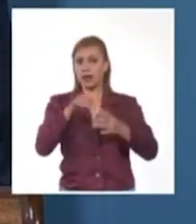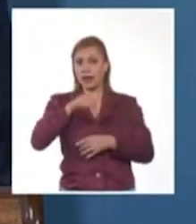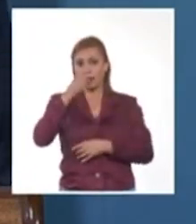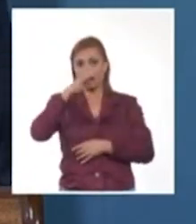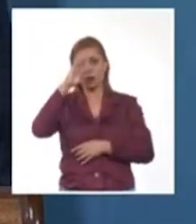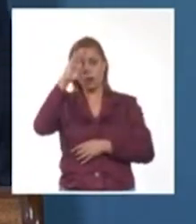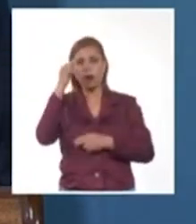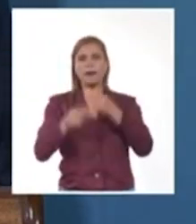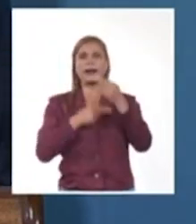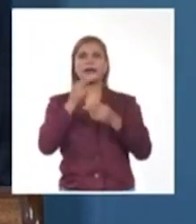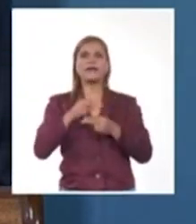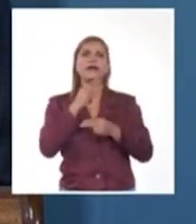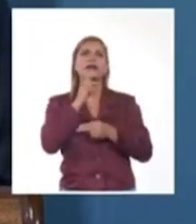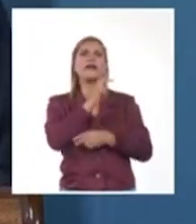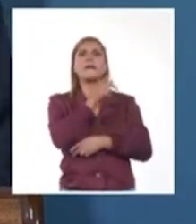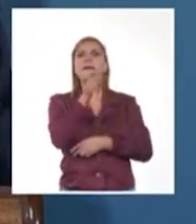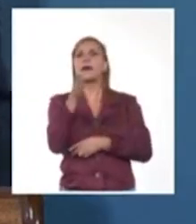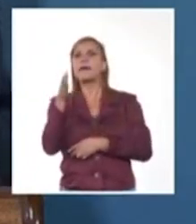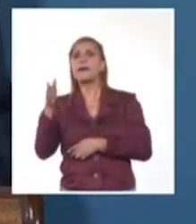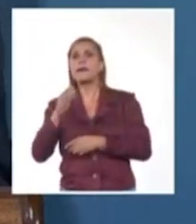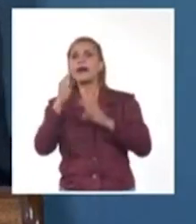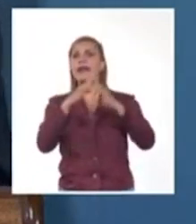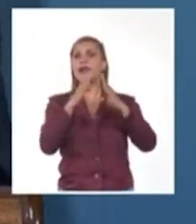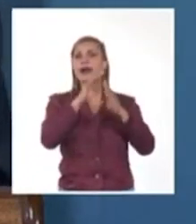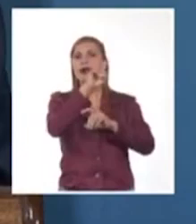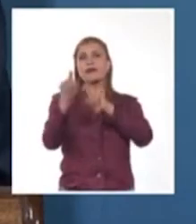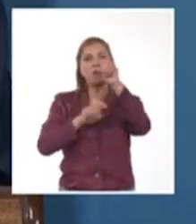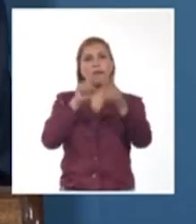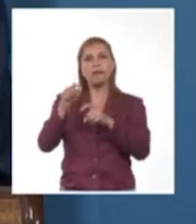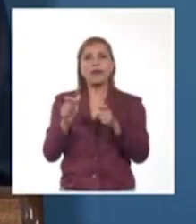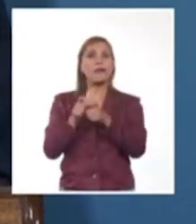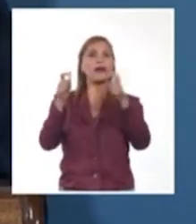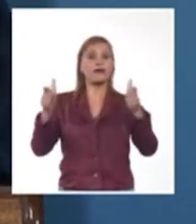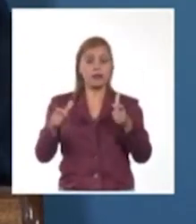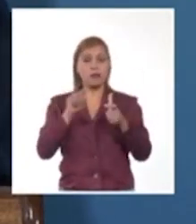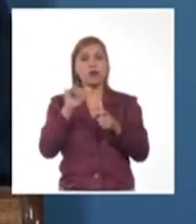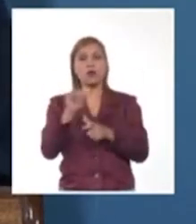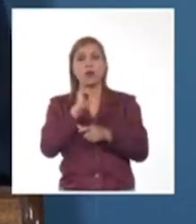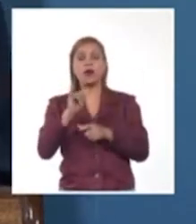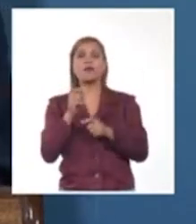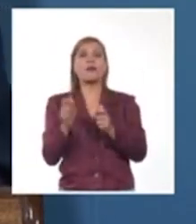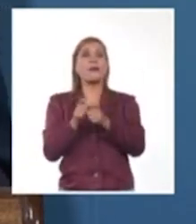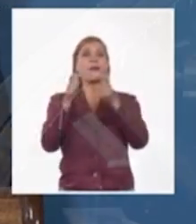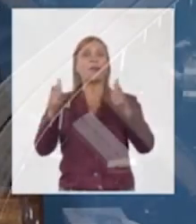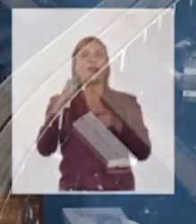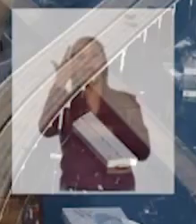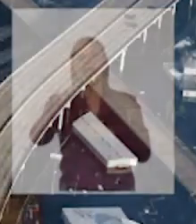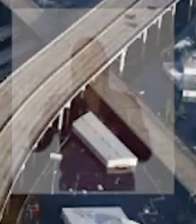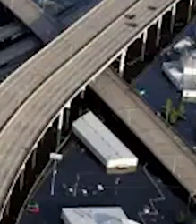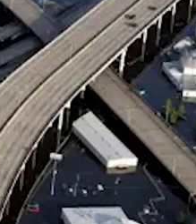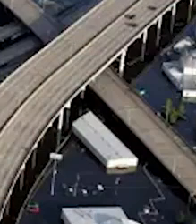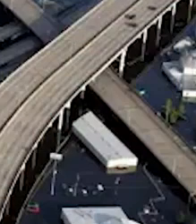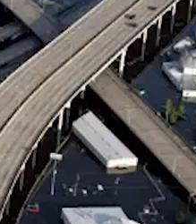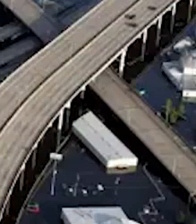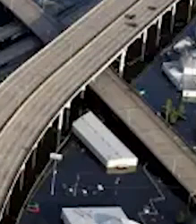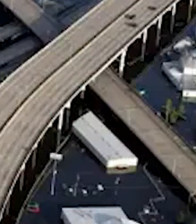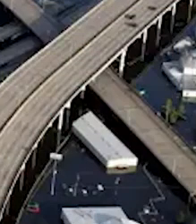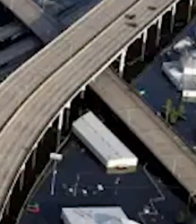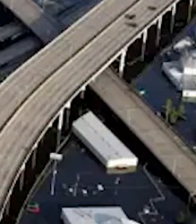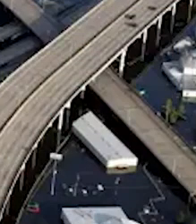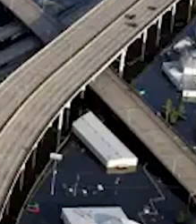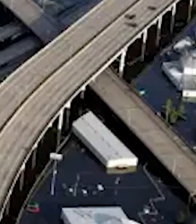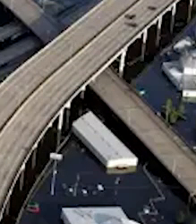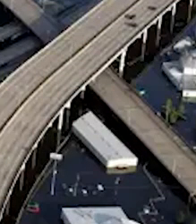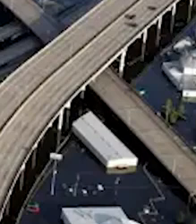pesquizajes masivos ante también el brote de Antrax. Cuando se produjo el